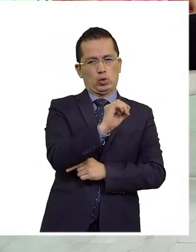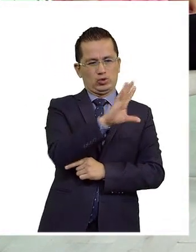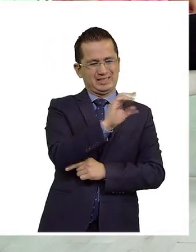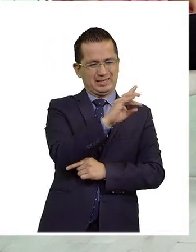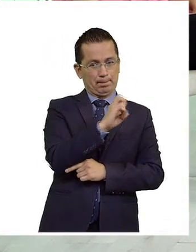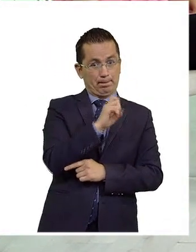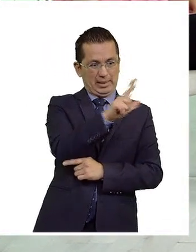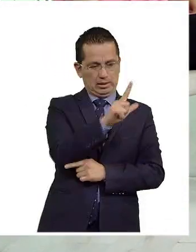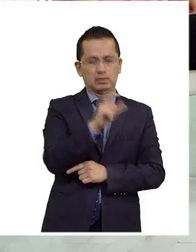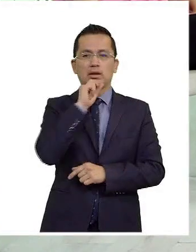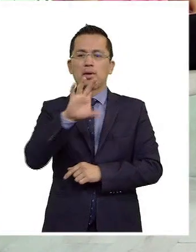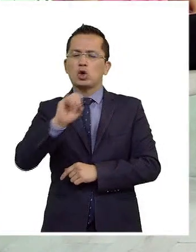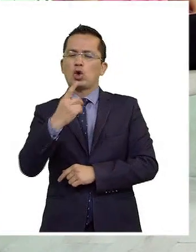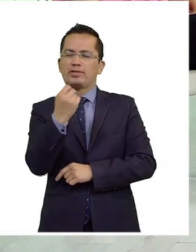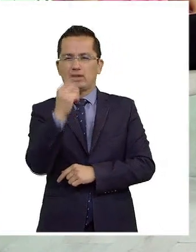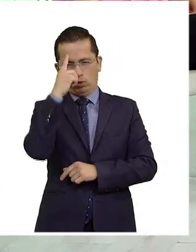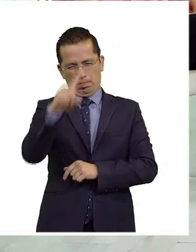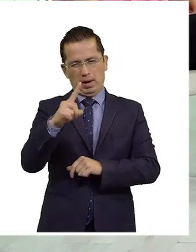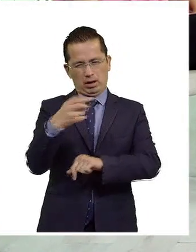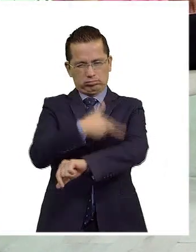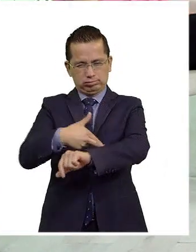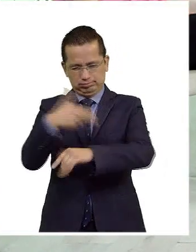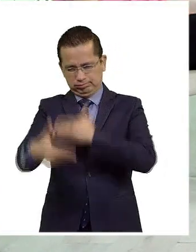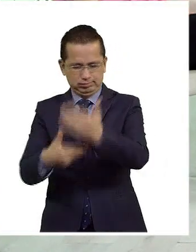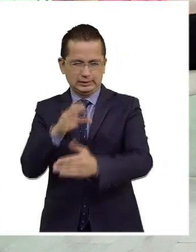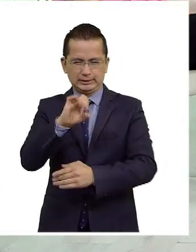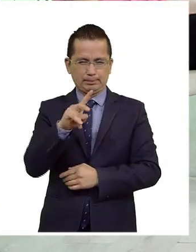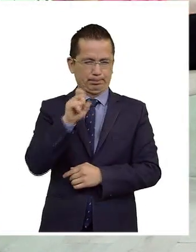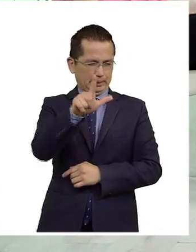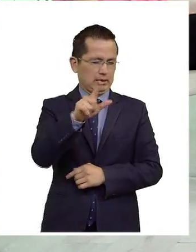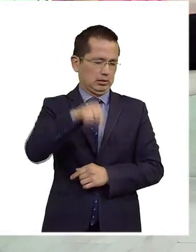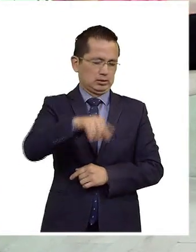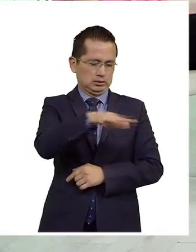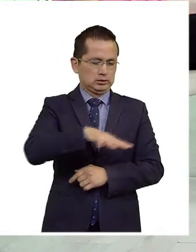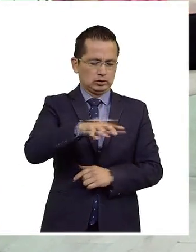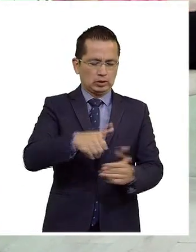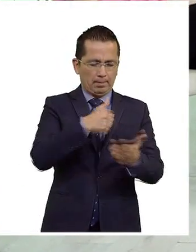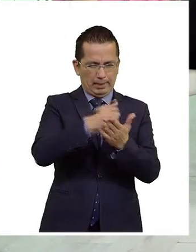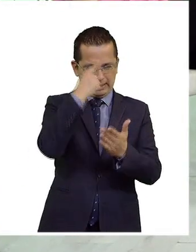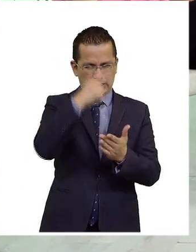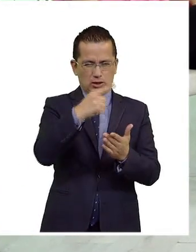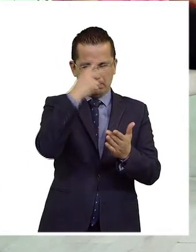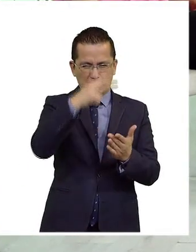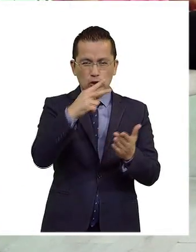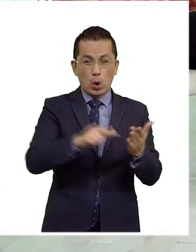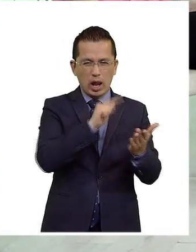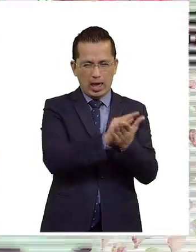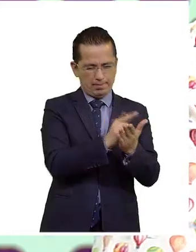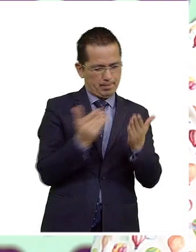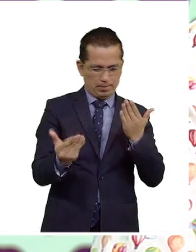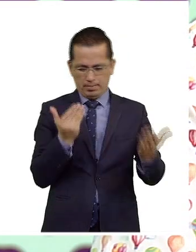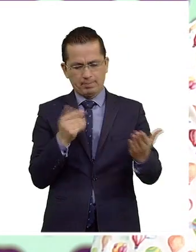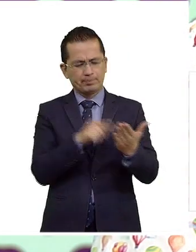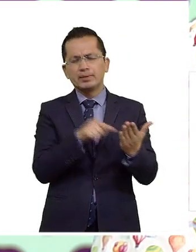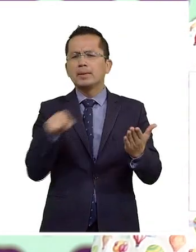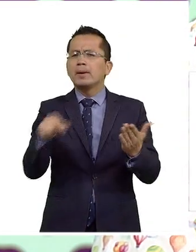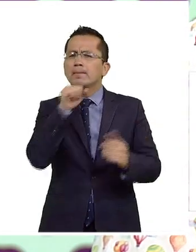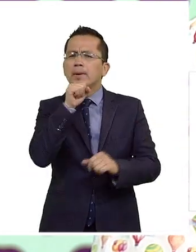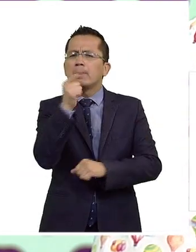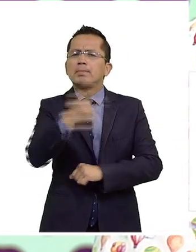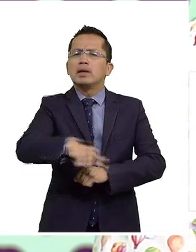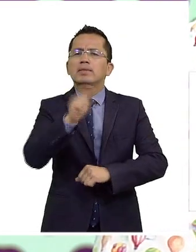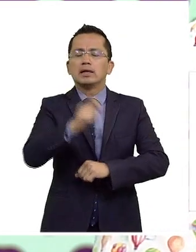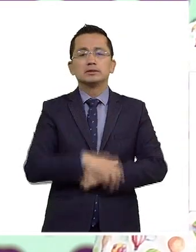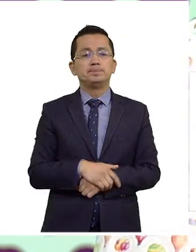de México en la actualidad reconoce que una persona pueda realizar su cambio de identidad de género en su acta de nacimiento a través